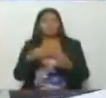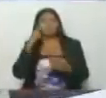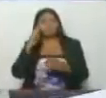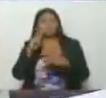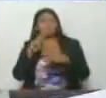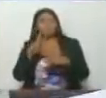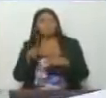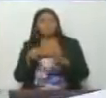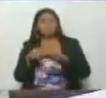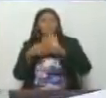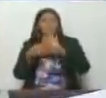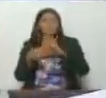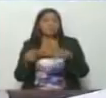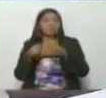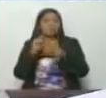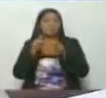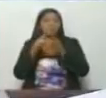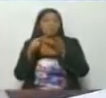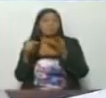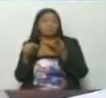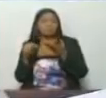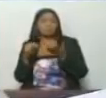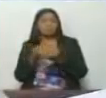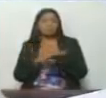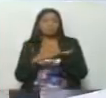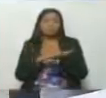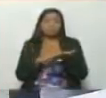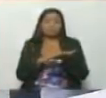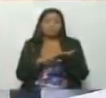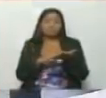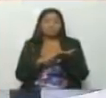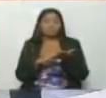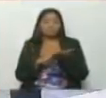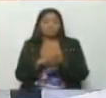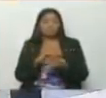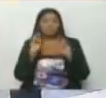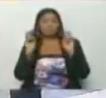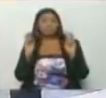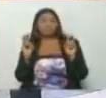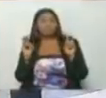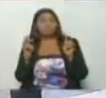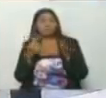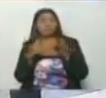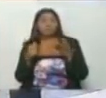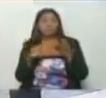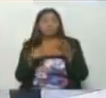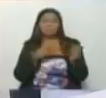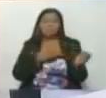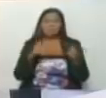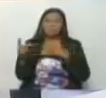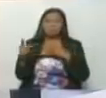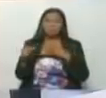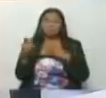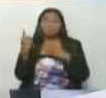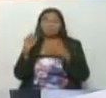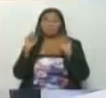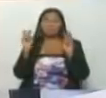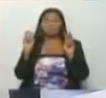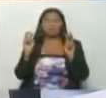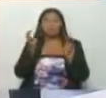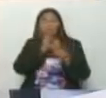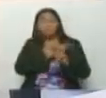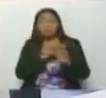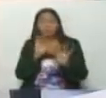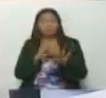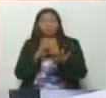alguna cosita por resolver el tema del financiamiento de los créditos del tema de los aranceles para las importaciones son temas agudos son